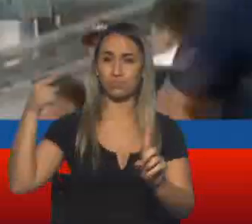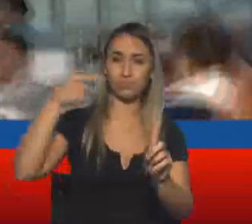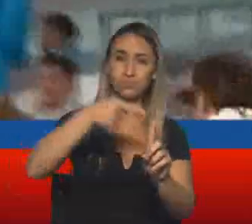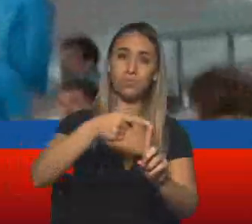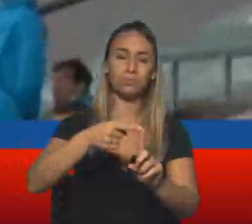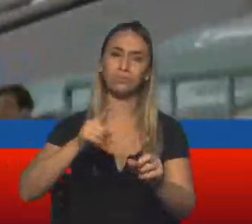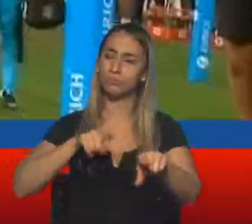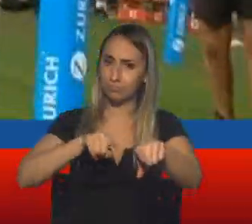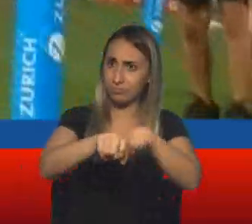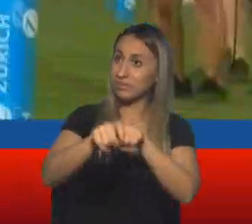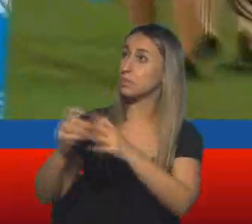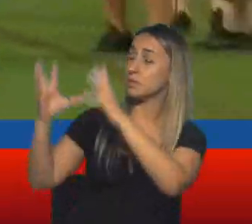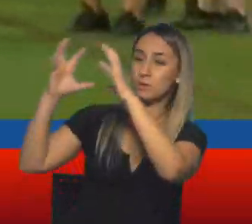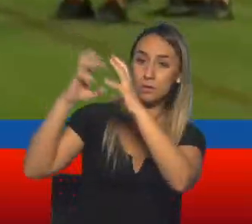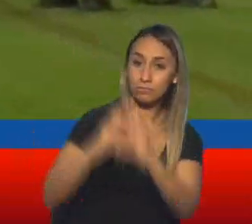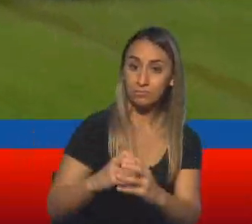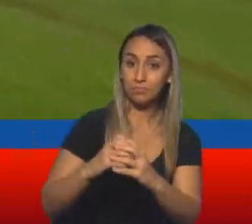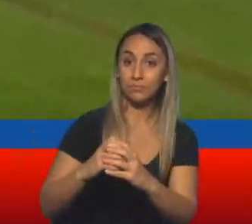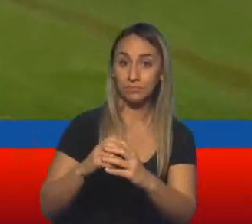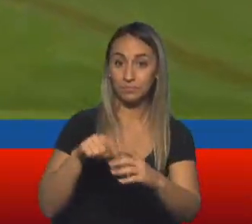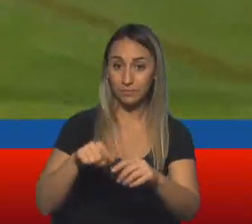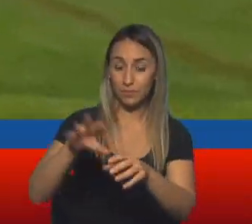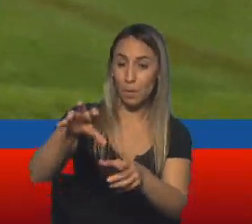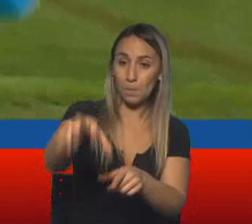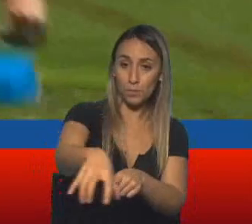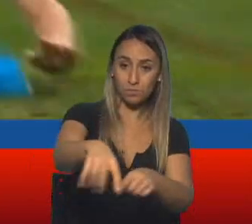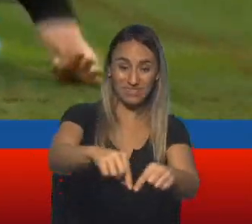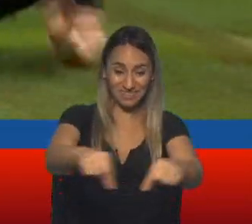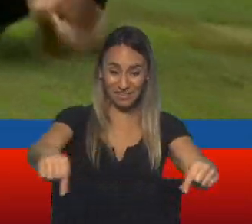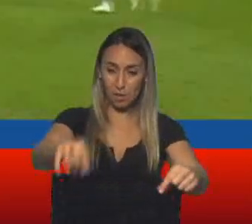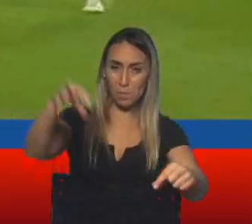de carreras. Que Bofelli terminó